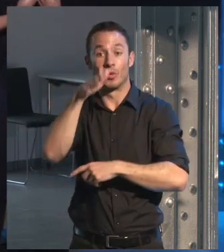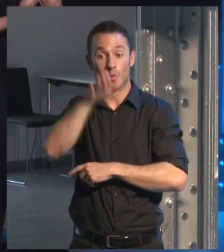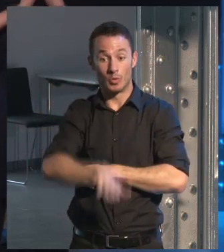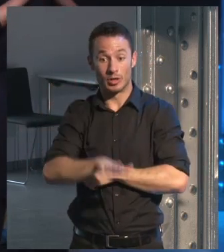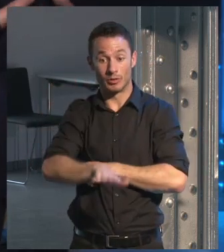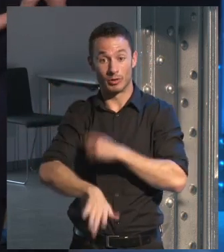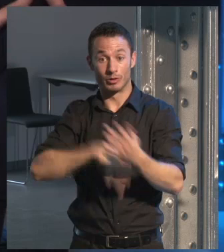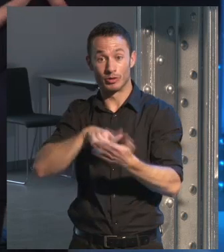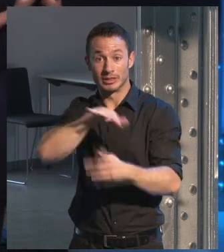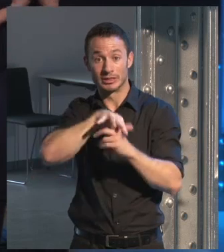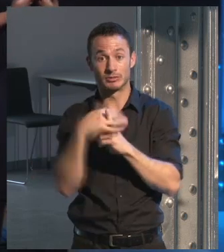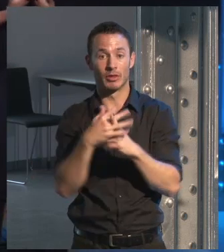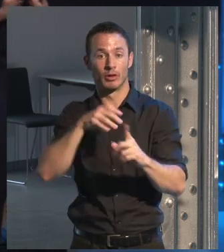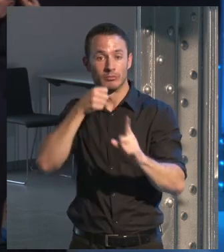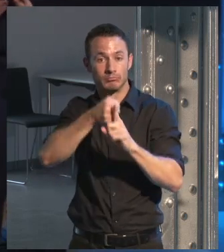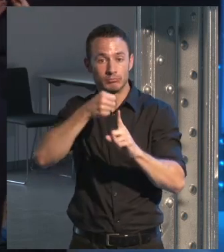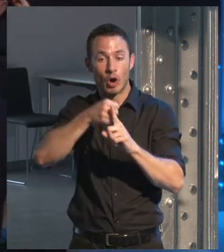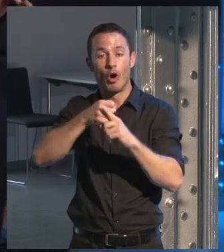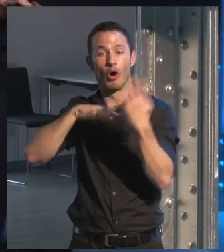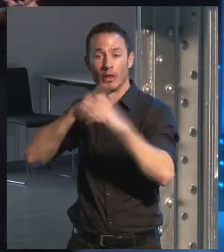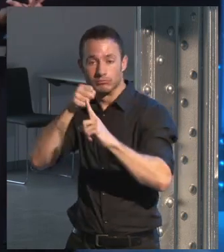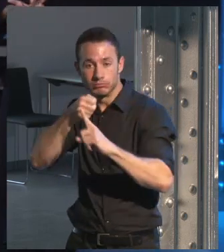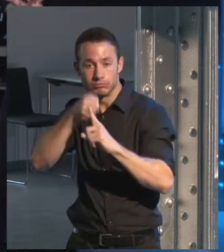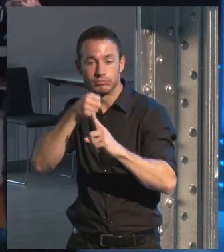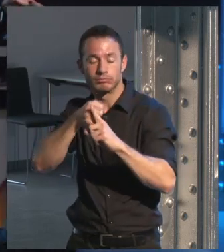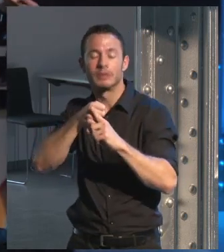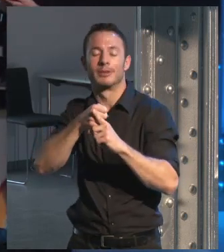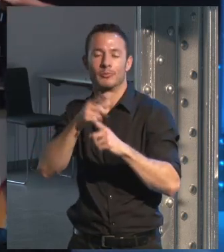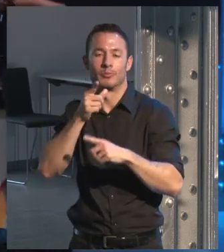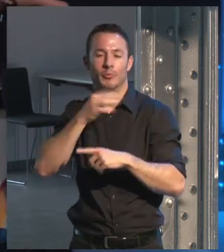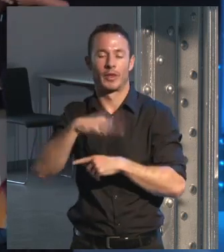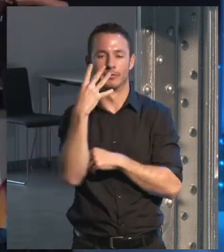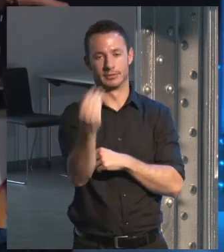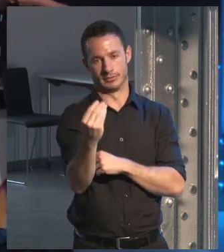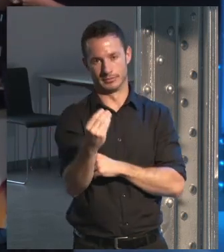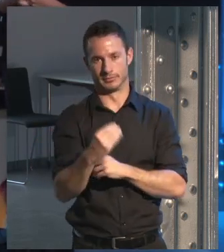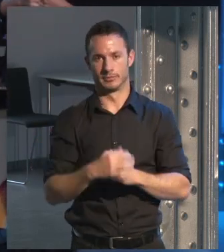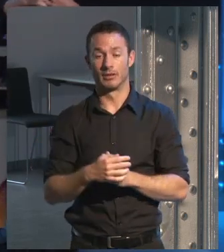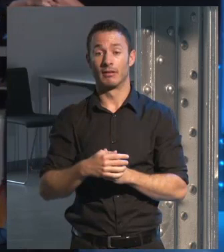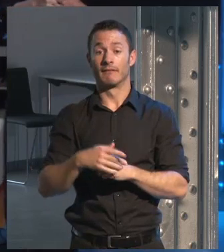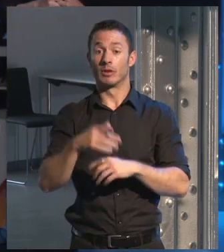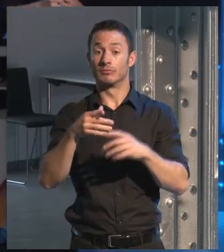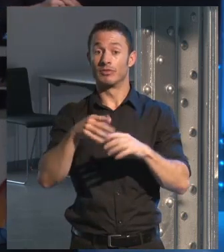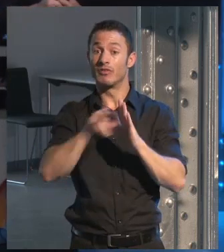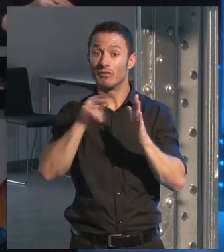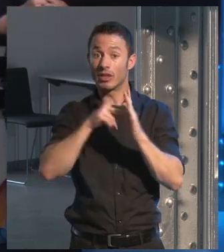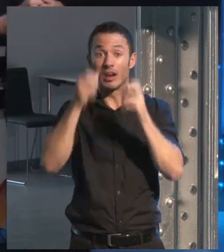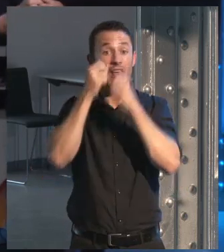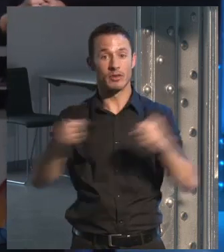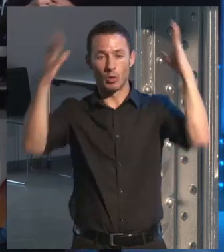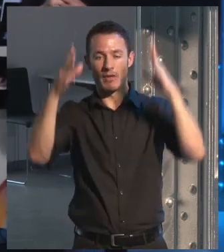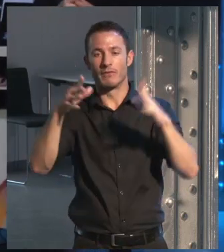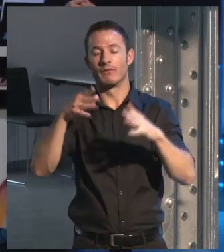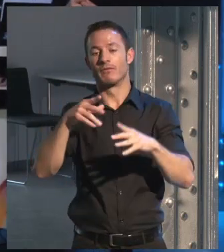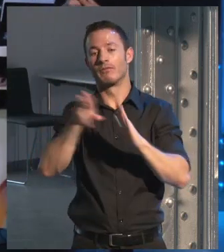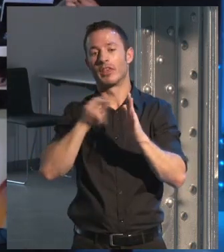cuando está siendo acosado o ciberacosado. Así que creamos un vídeo de un minuto de duración con la realidad virtual, un vídeo 360 en